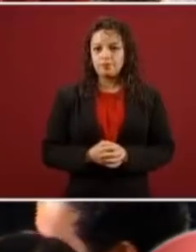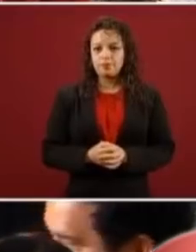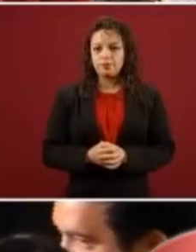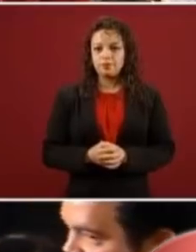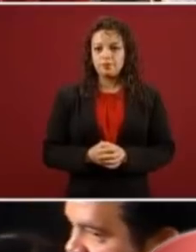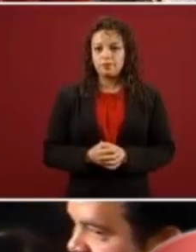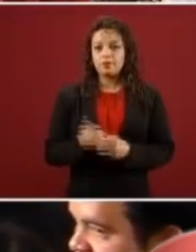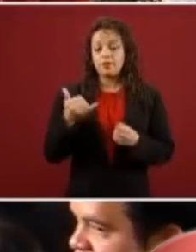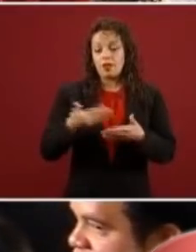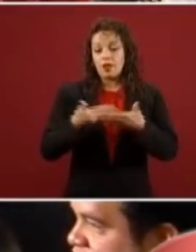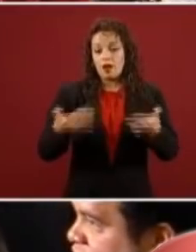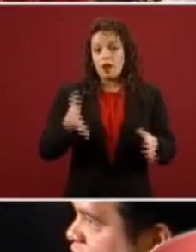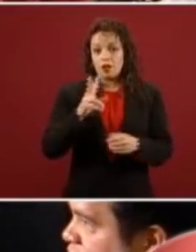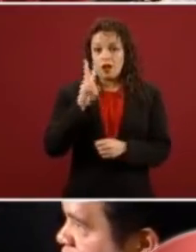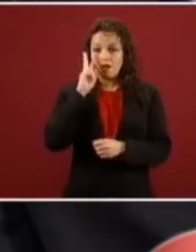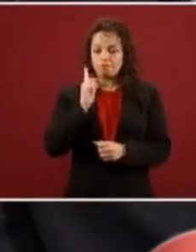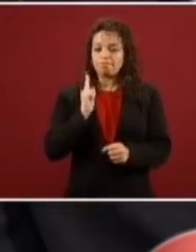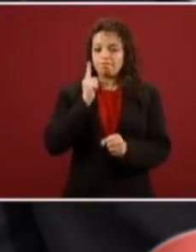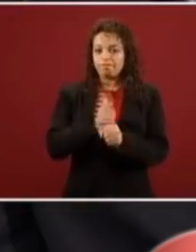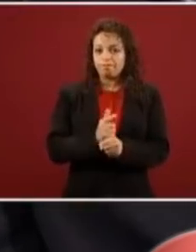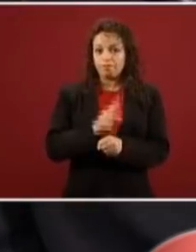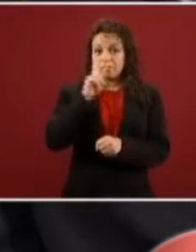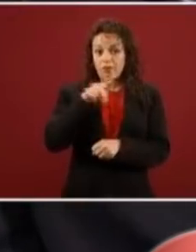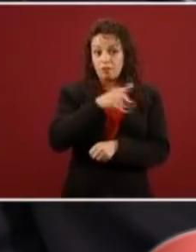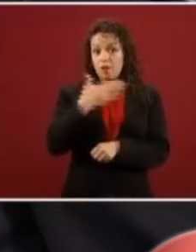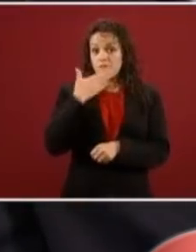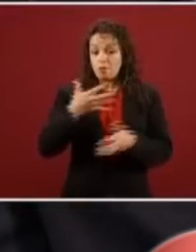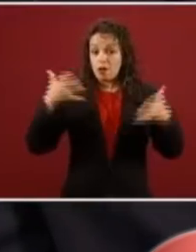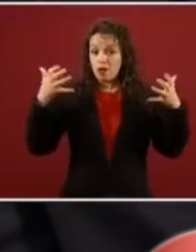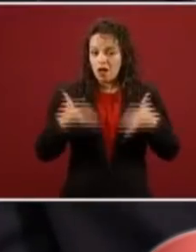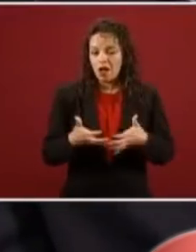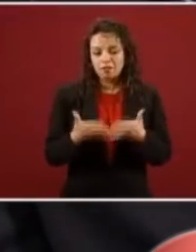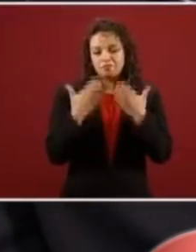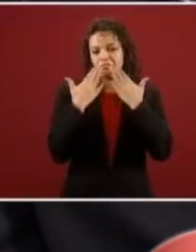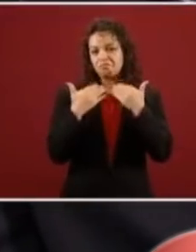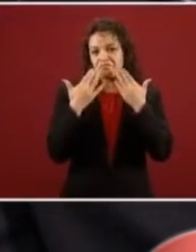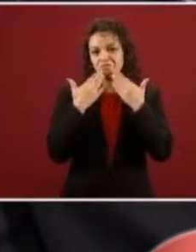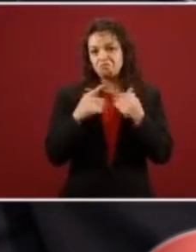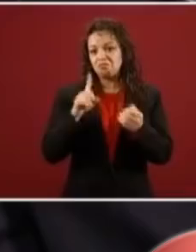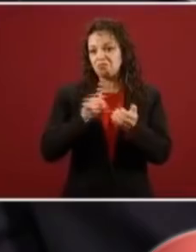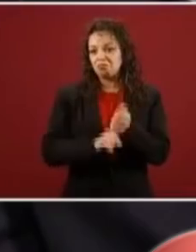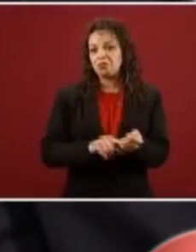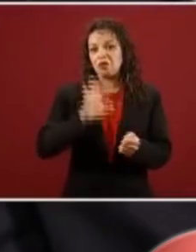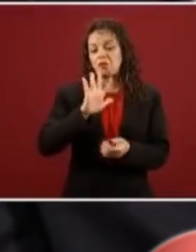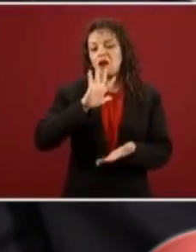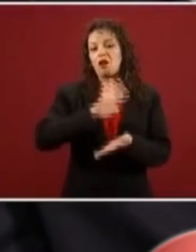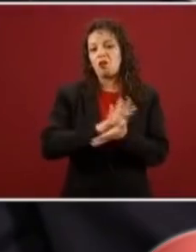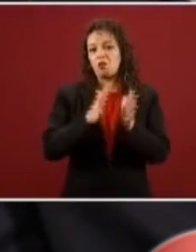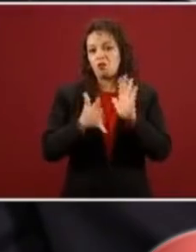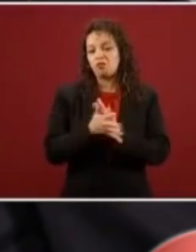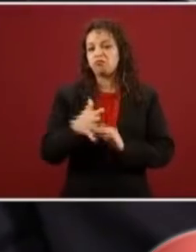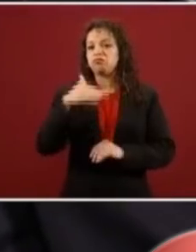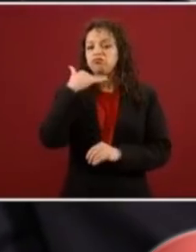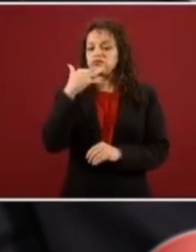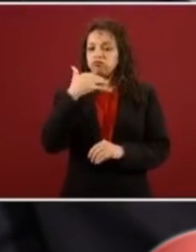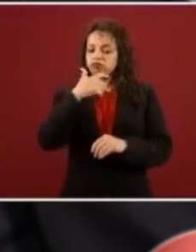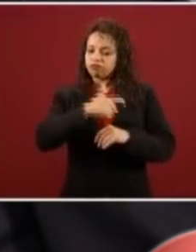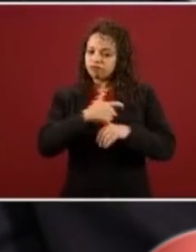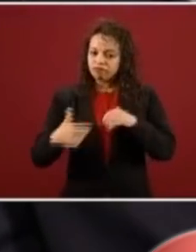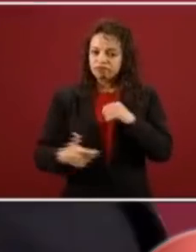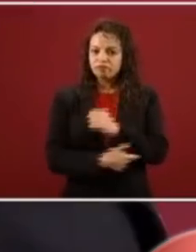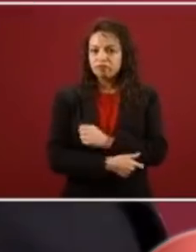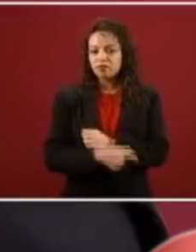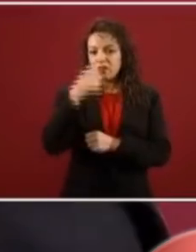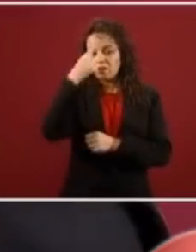eficacia, al contrario, fueron cómplices de fraudes electorales